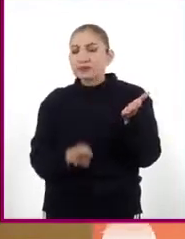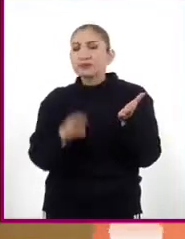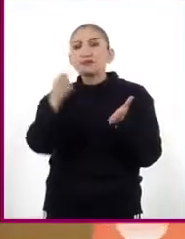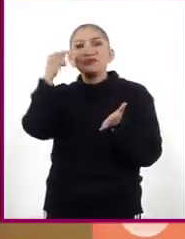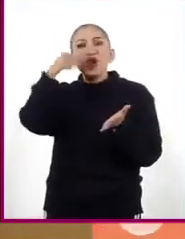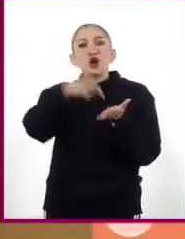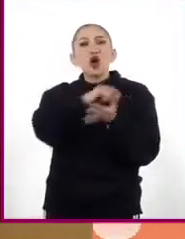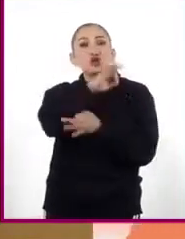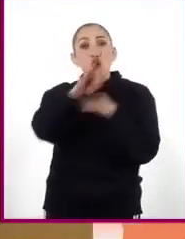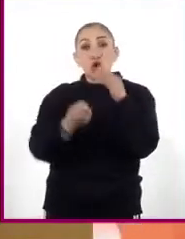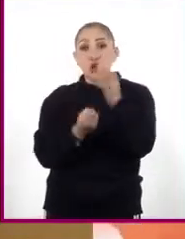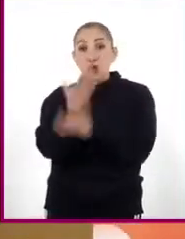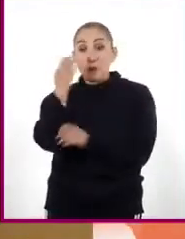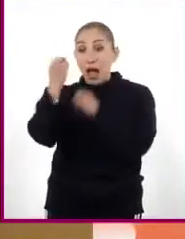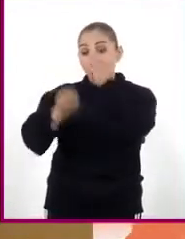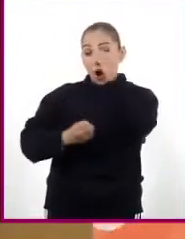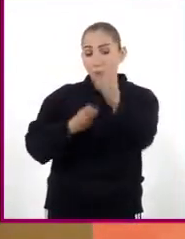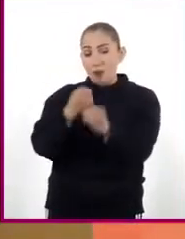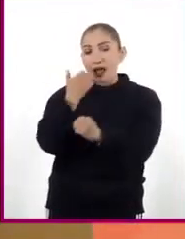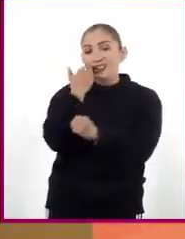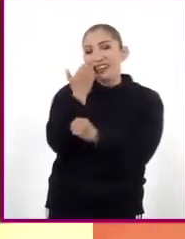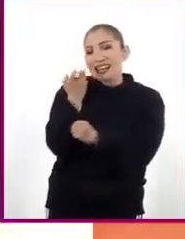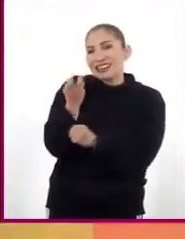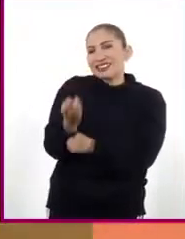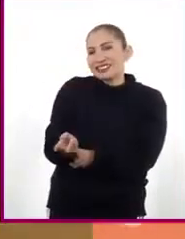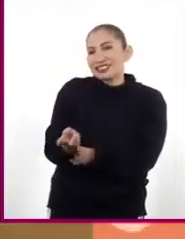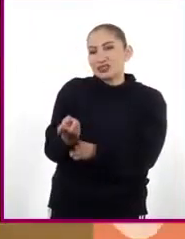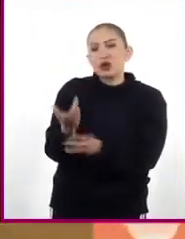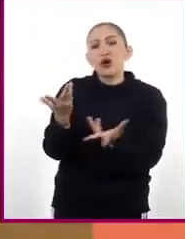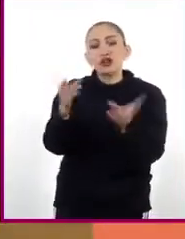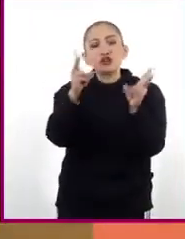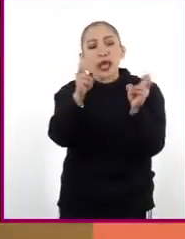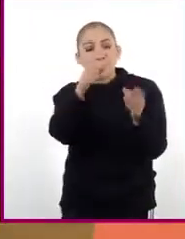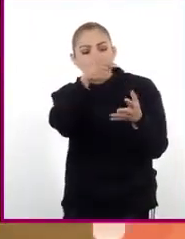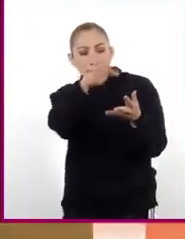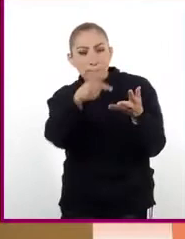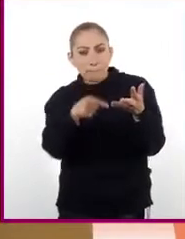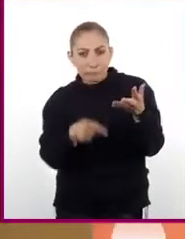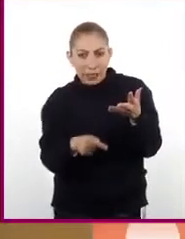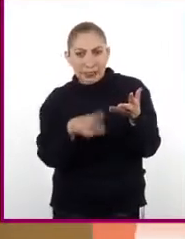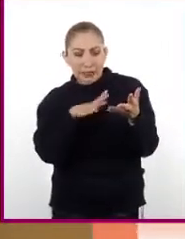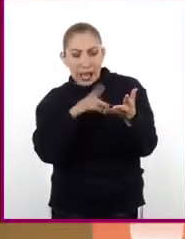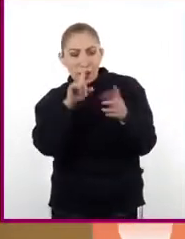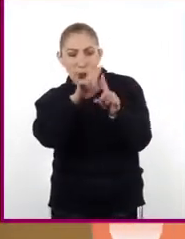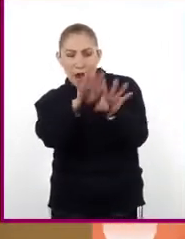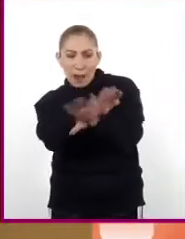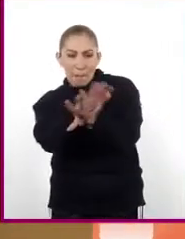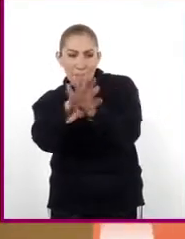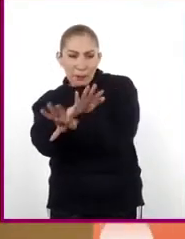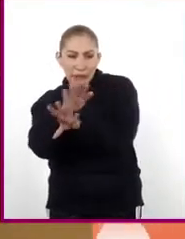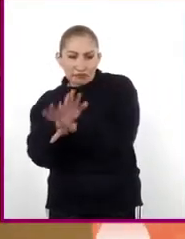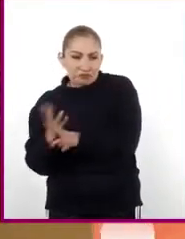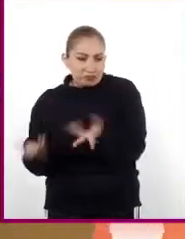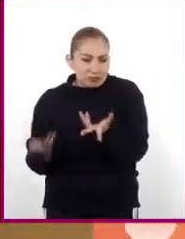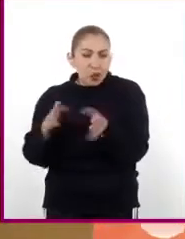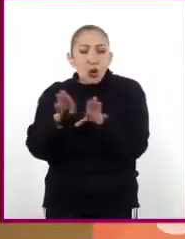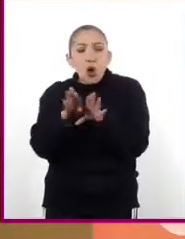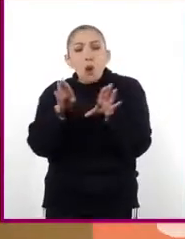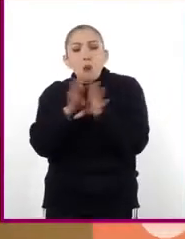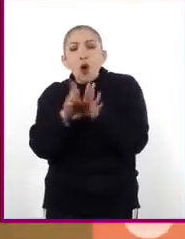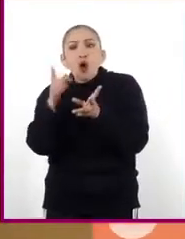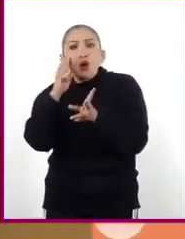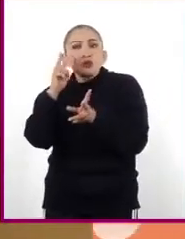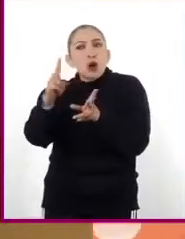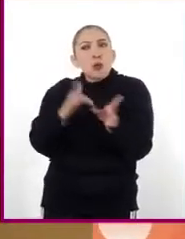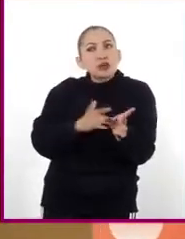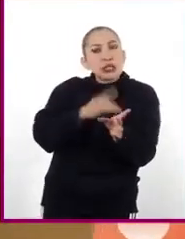que toda nueva obra intenta eso. Estos temas se van variando en cómo los